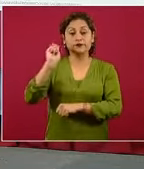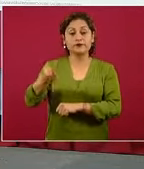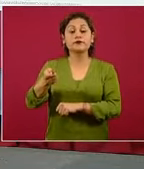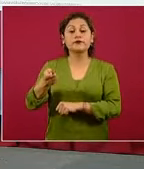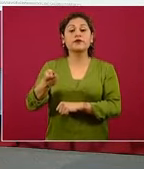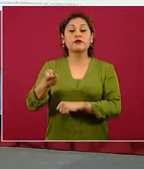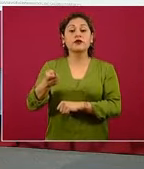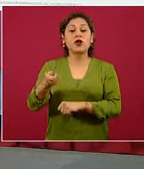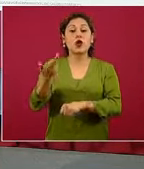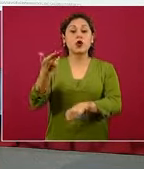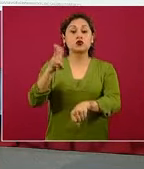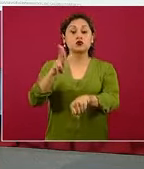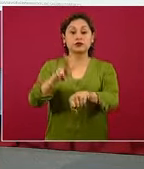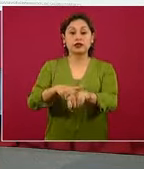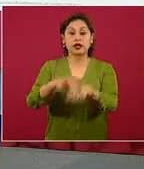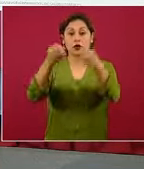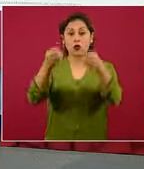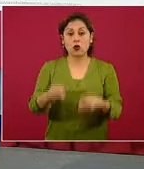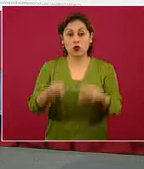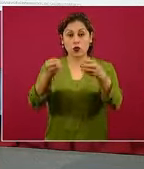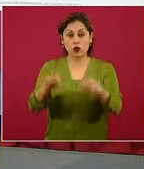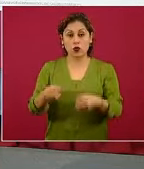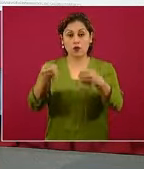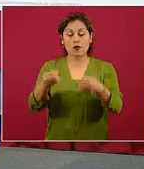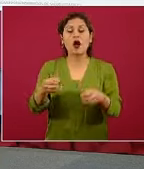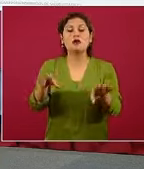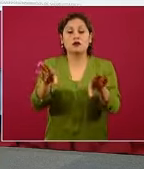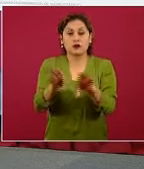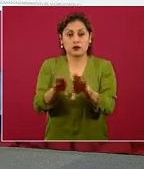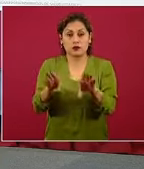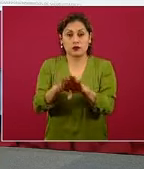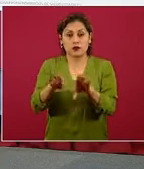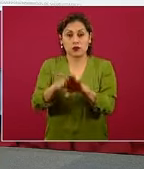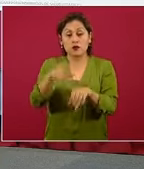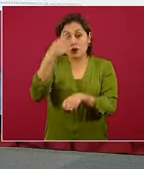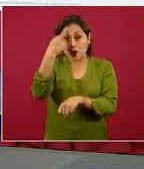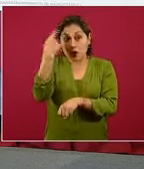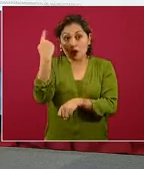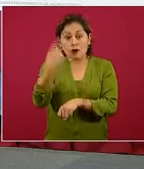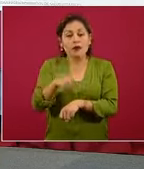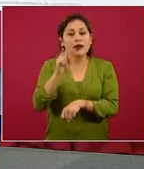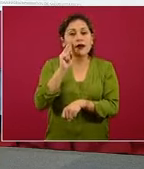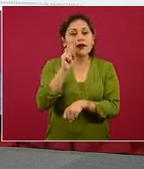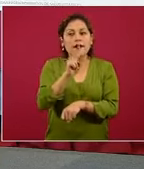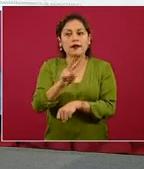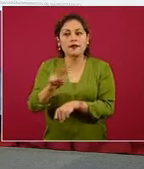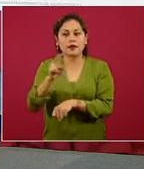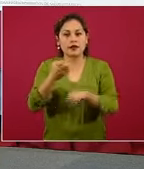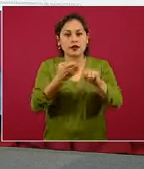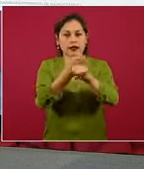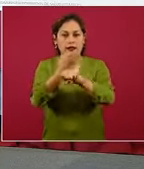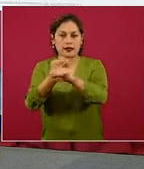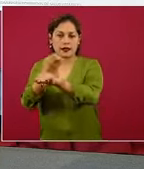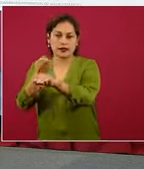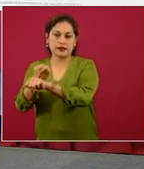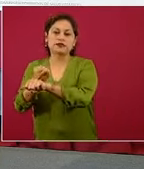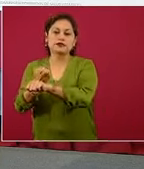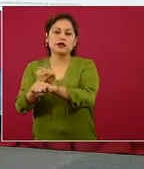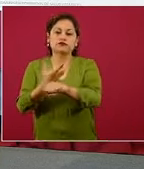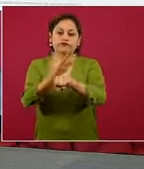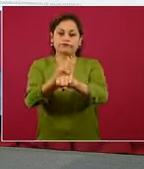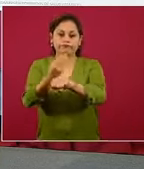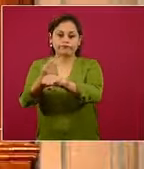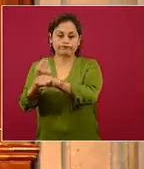y disponibilidad para efectos de poder estar dando seguimiento a los cambios diarios de esta ocupación o disponibilidad. Vamos a